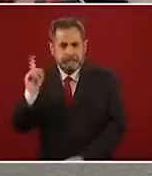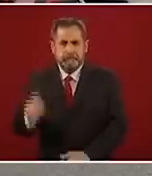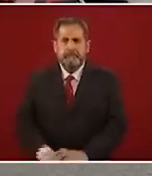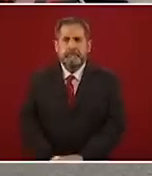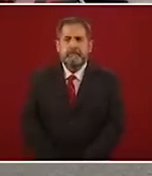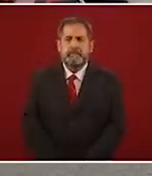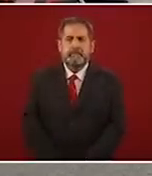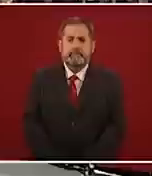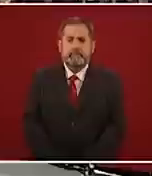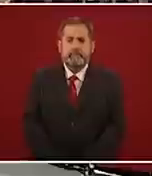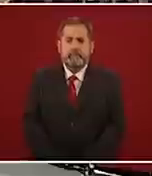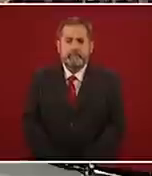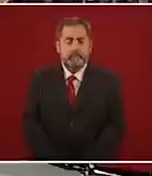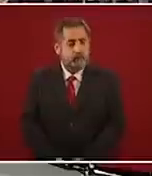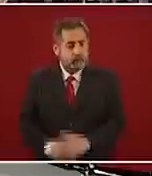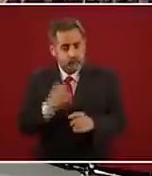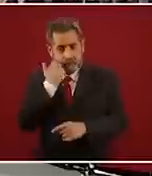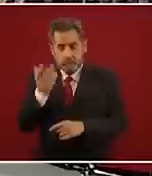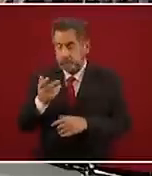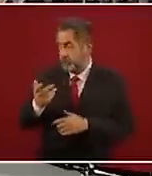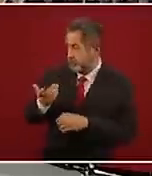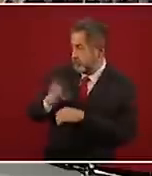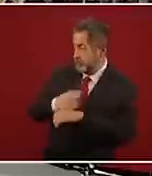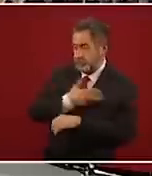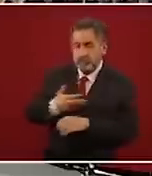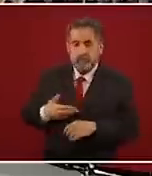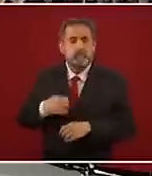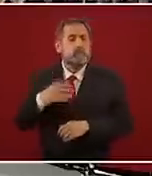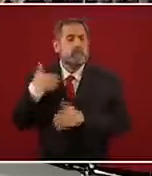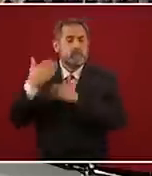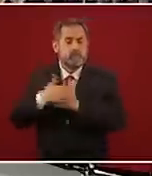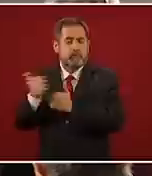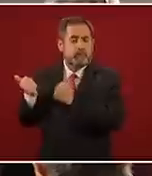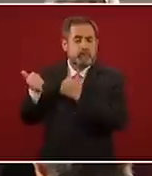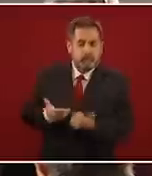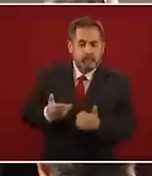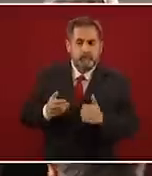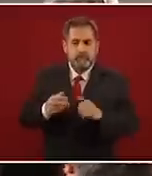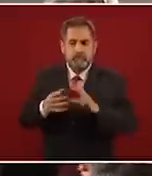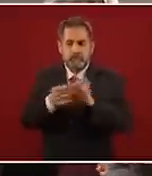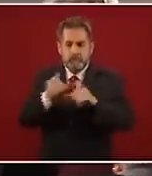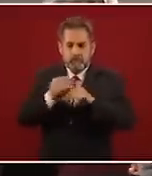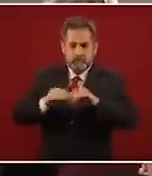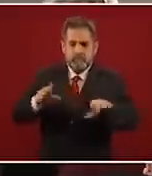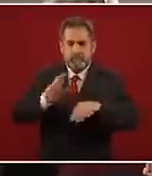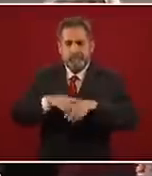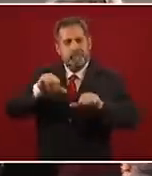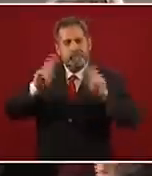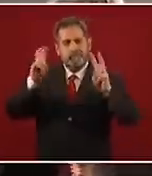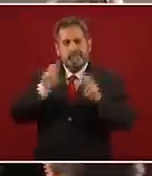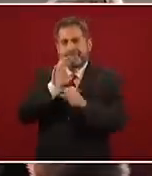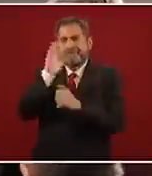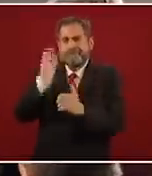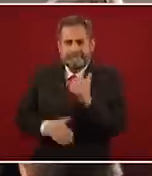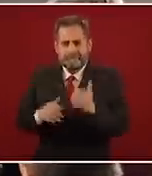De neurología sin ningún tipo de penalización. Miren, si quieren, a reserva de lo que diga el presidente, podemos traer información más precisa sobre esto, para que hoy no agotemos el tema solo en